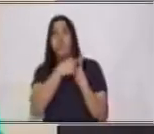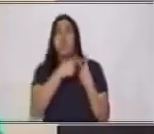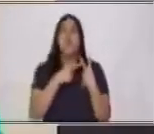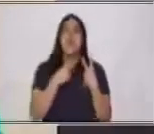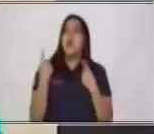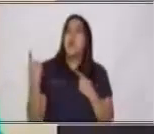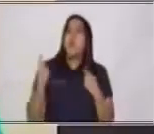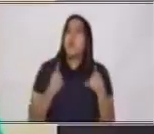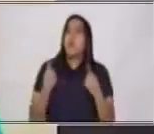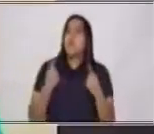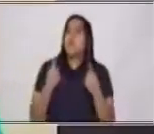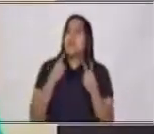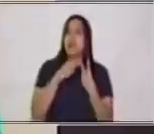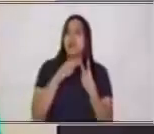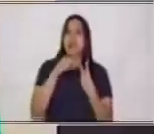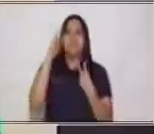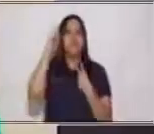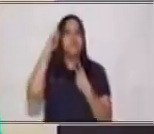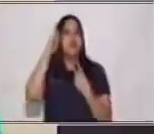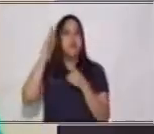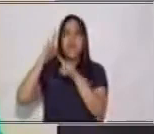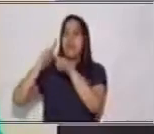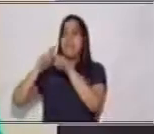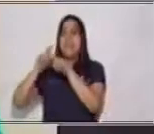raíces? X al cubo.